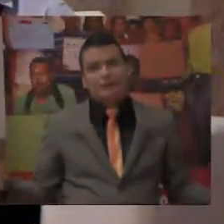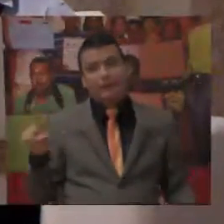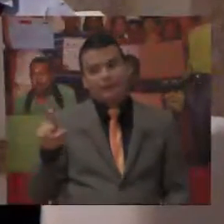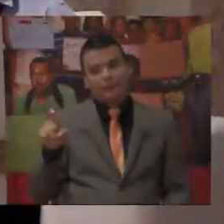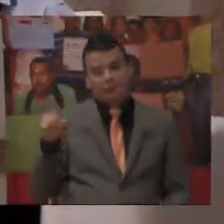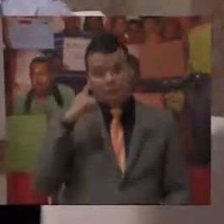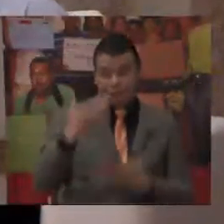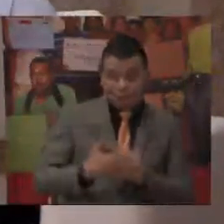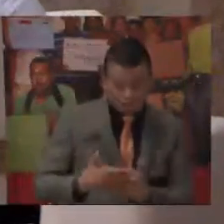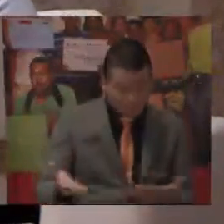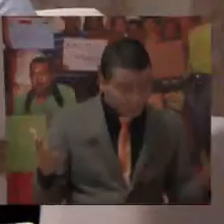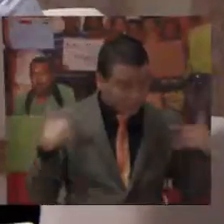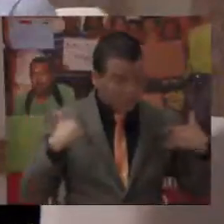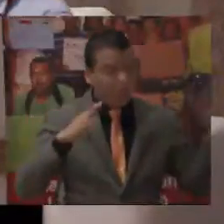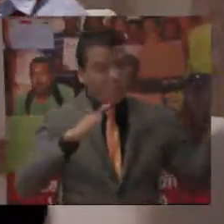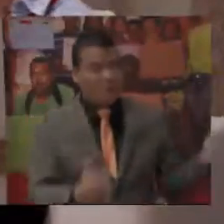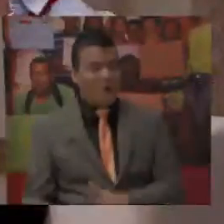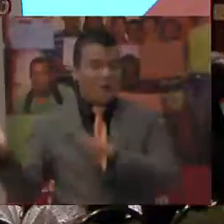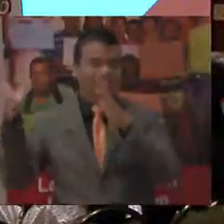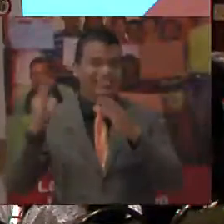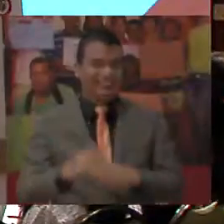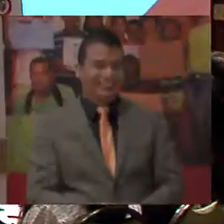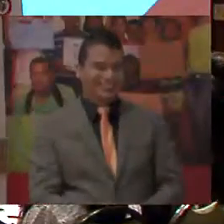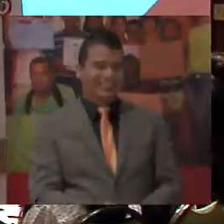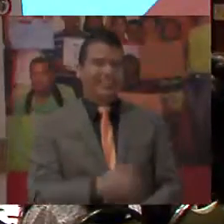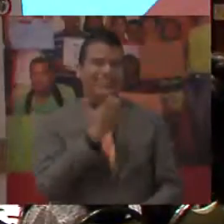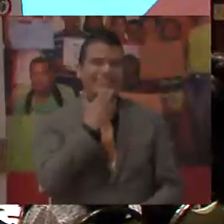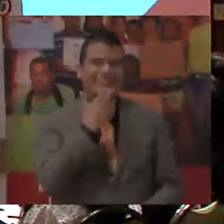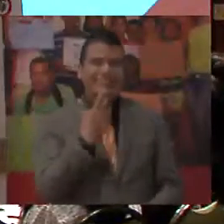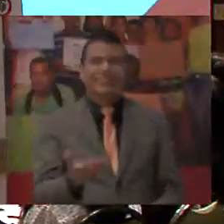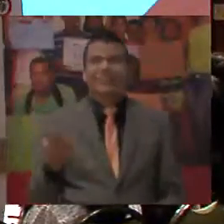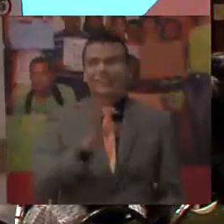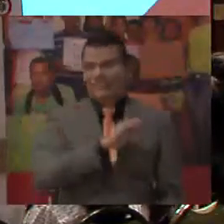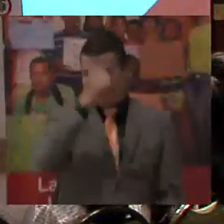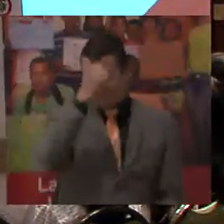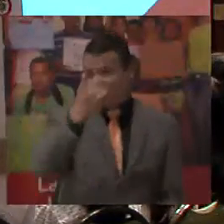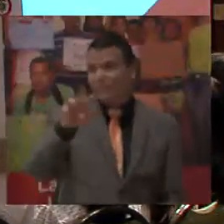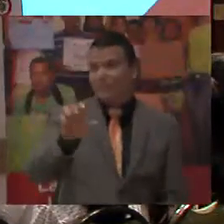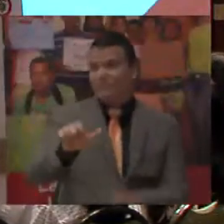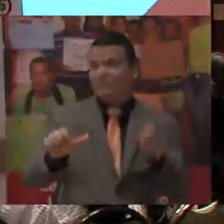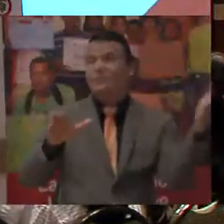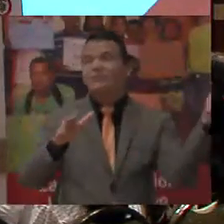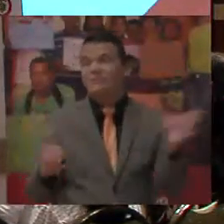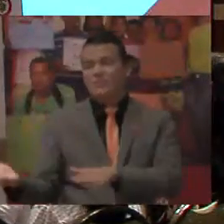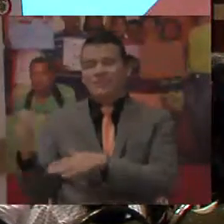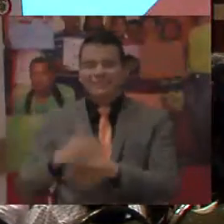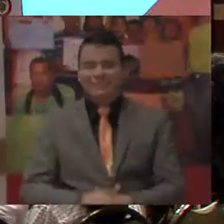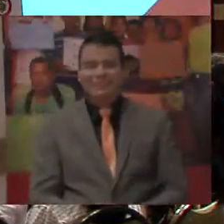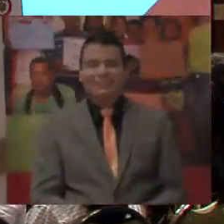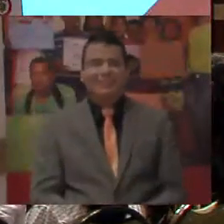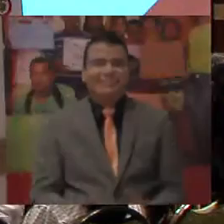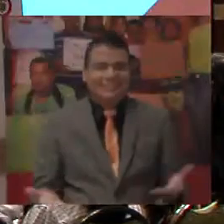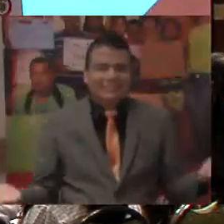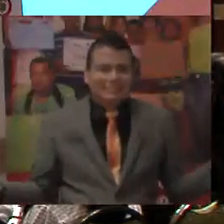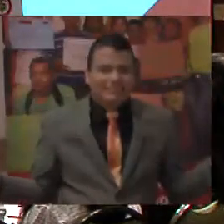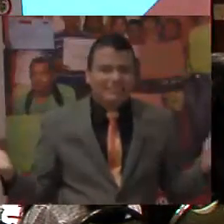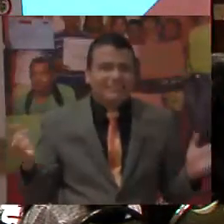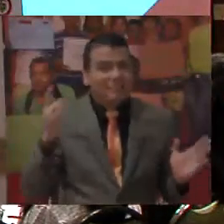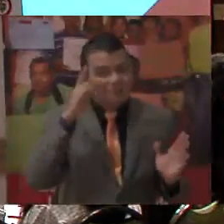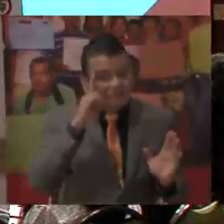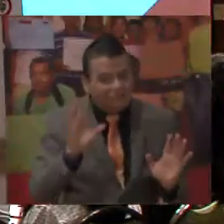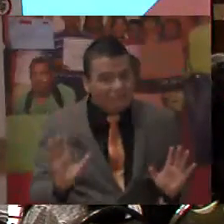me matás. Y el fin de semana fueron 18, el fin de semana pasado. De todos modos, no vamos